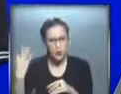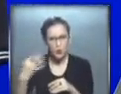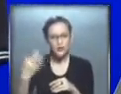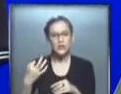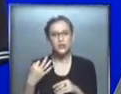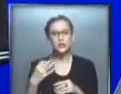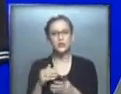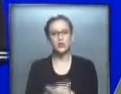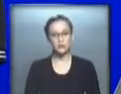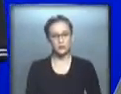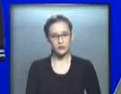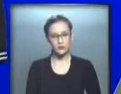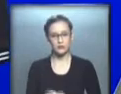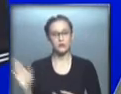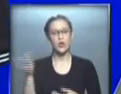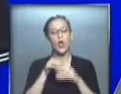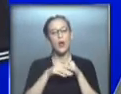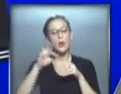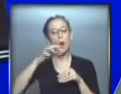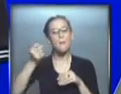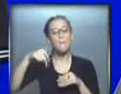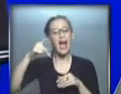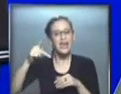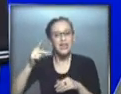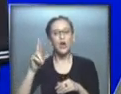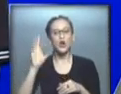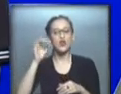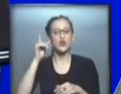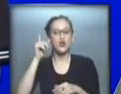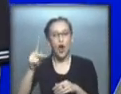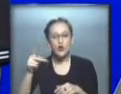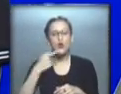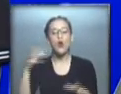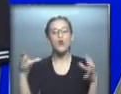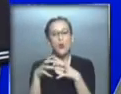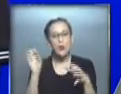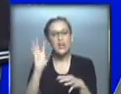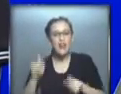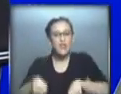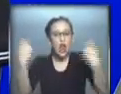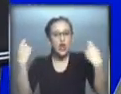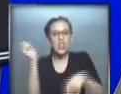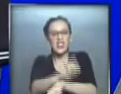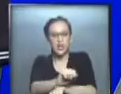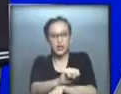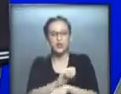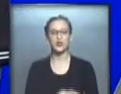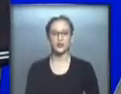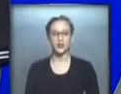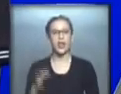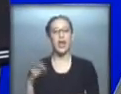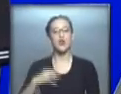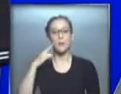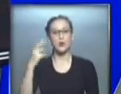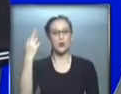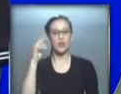dedicar a todos mis sabios del punk rock argentino hoy violadores detenidos en la discoteca látex año